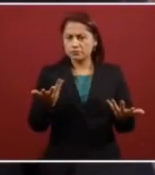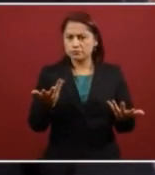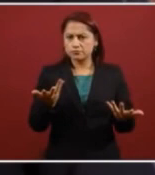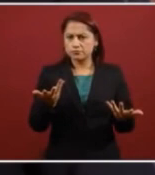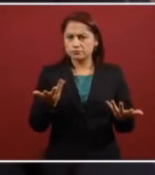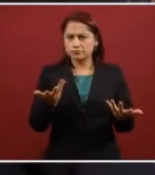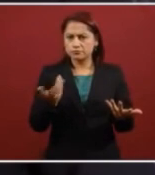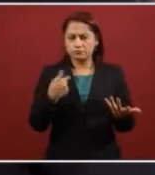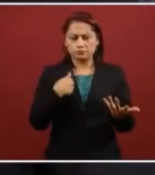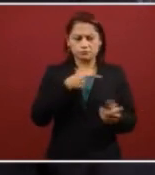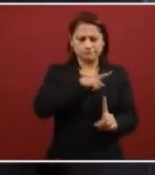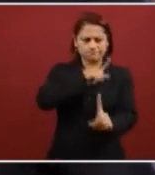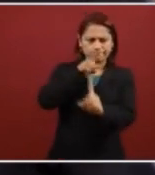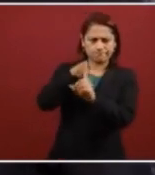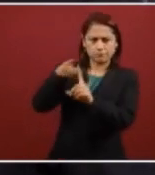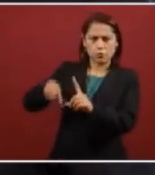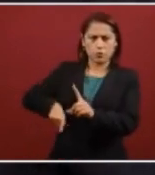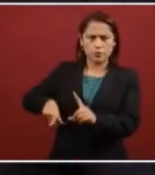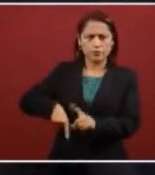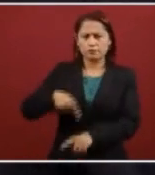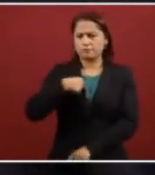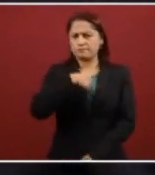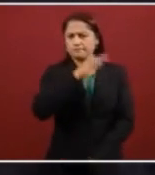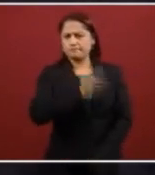going. Or